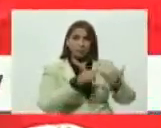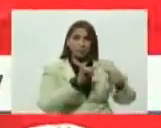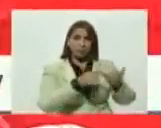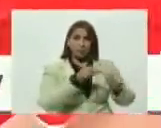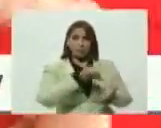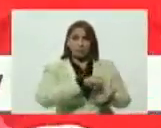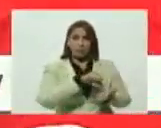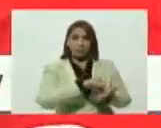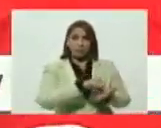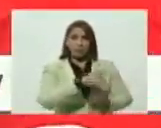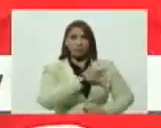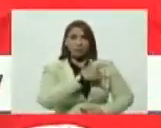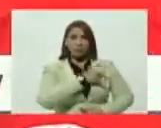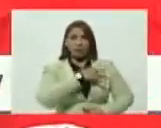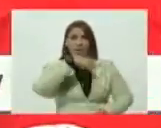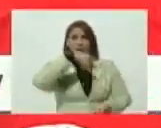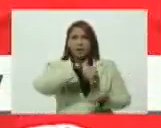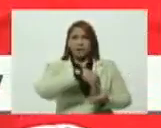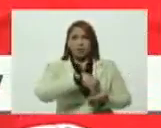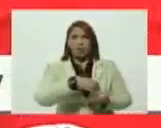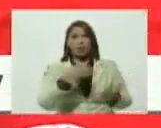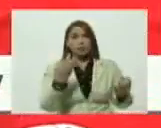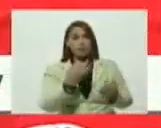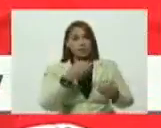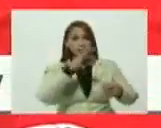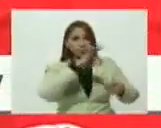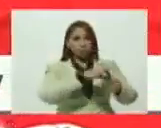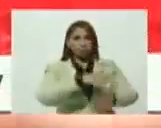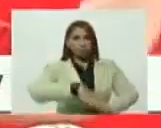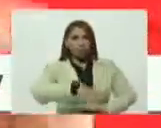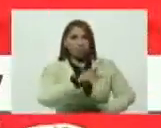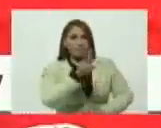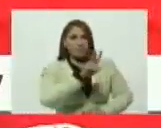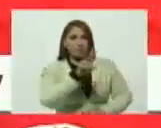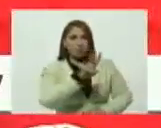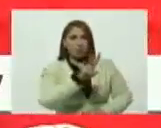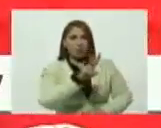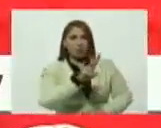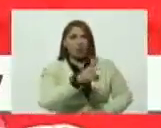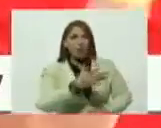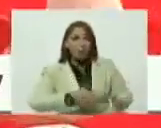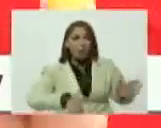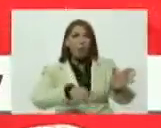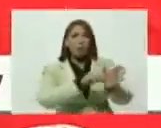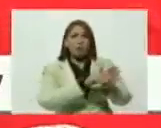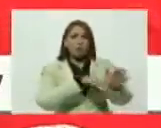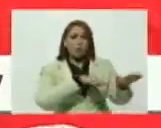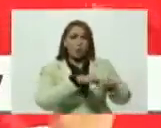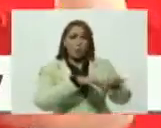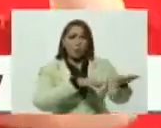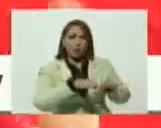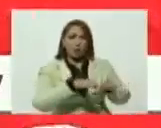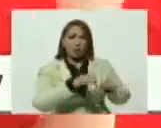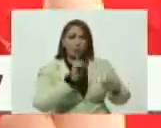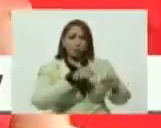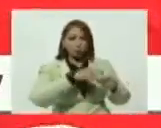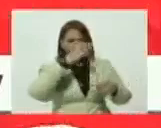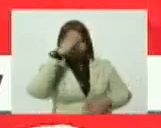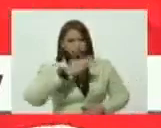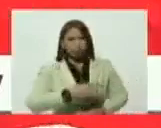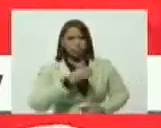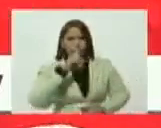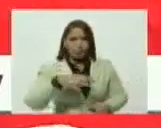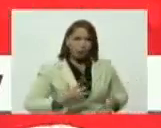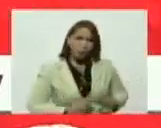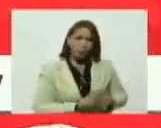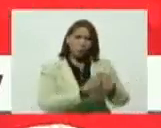de Carabobo. Pero como siempre tenía mis raíces en el llano venezolano, me devolví a Cojedes, bueno, a militar y acompañar al pueblo